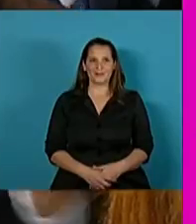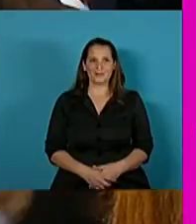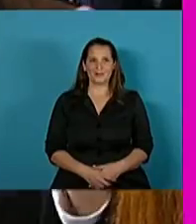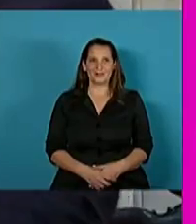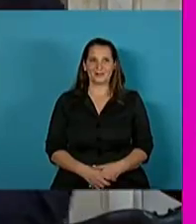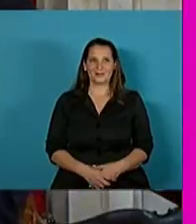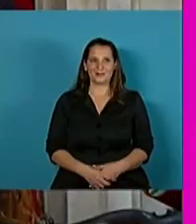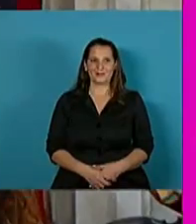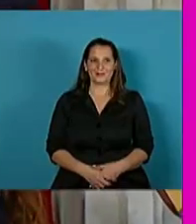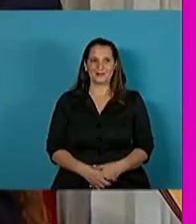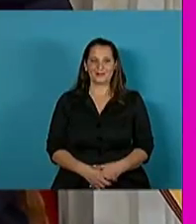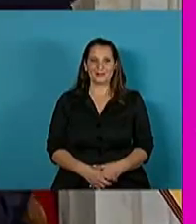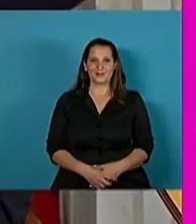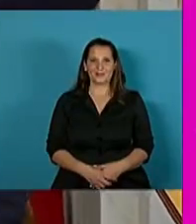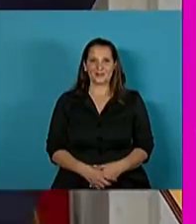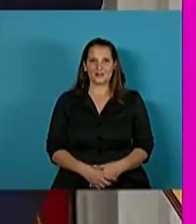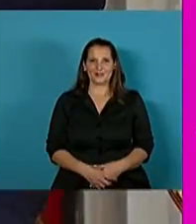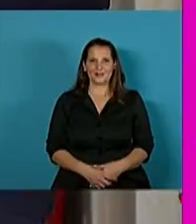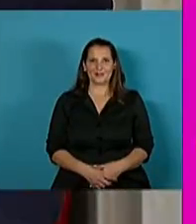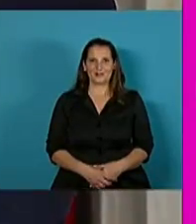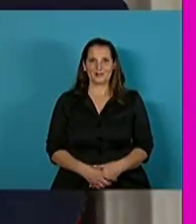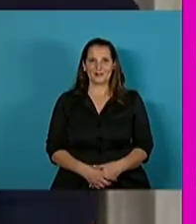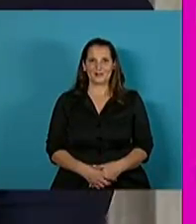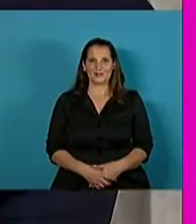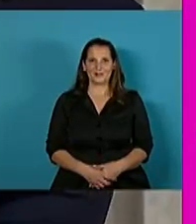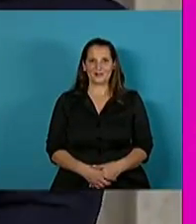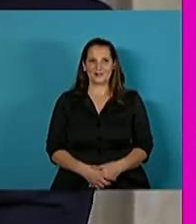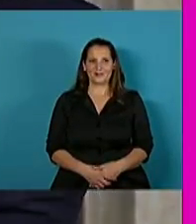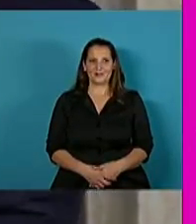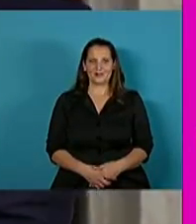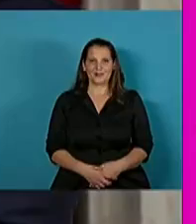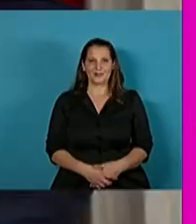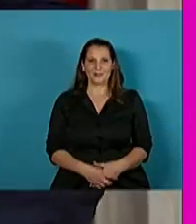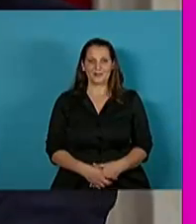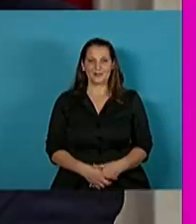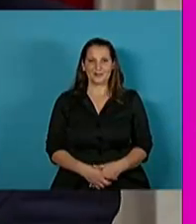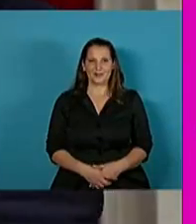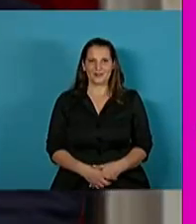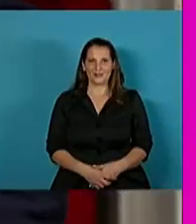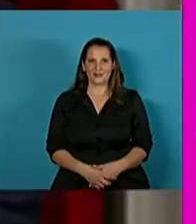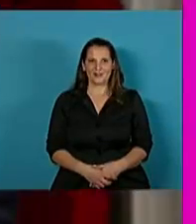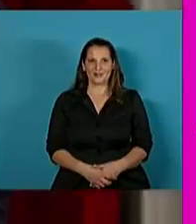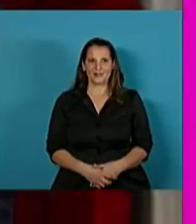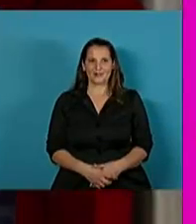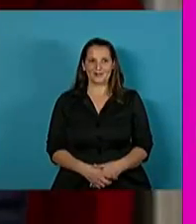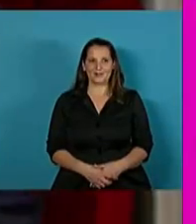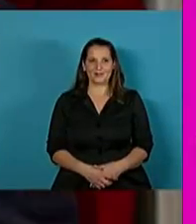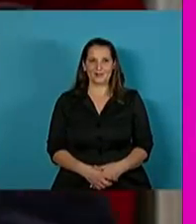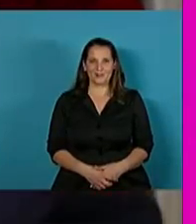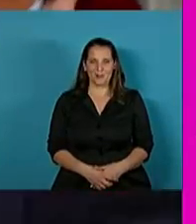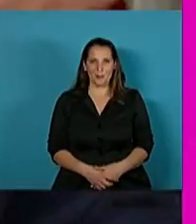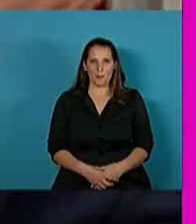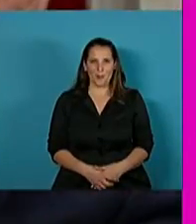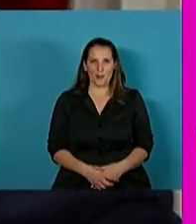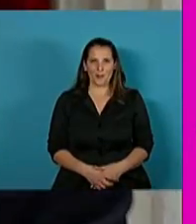porque hay un orden de llegada, porque siempre, como en una fiesta, el más importante entra último. Vos en un casamiento entras antes que la novia. Era la novia. Después la novia.